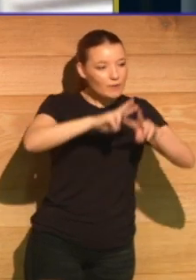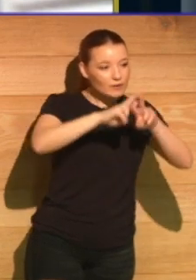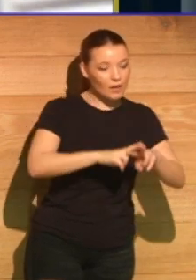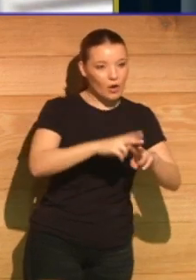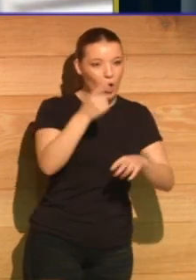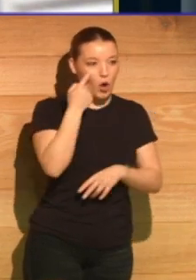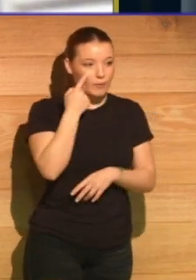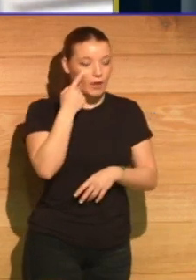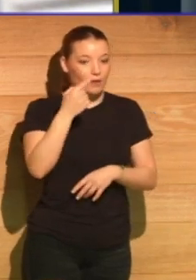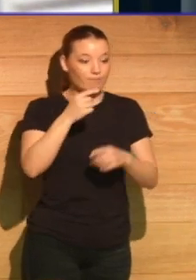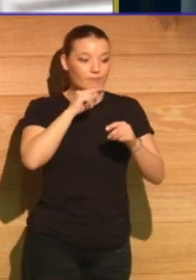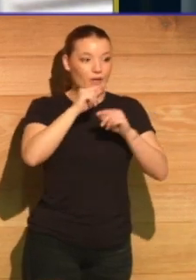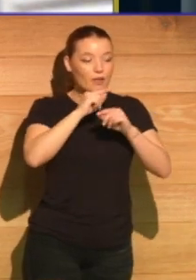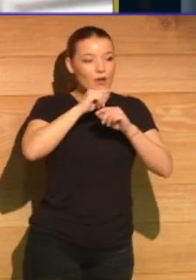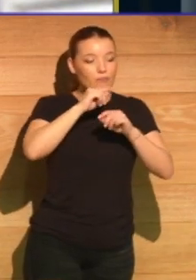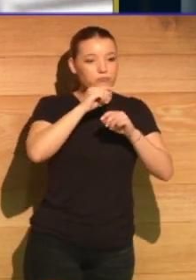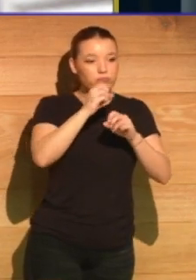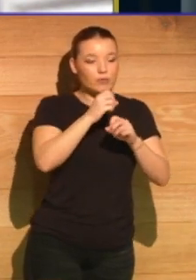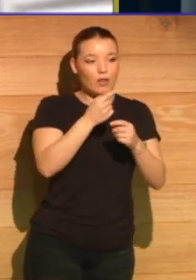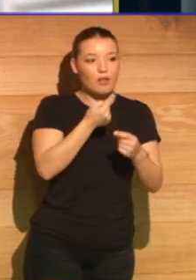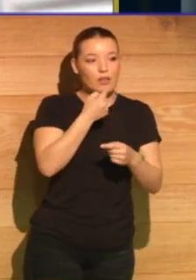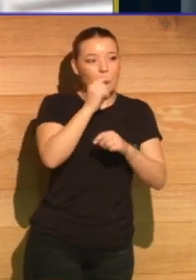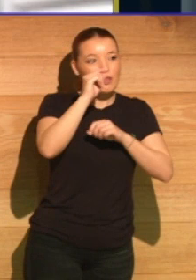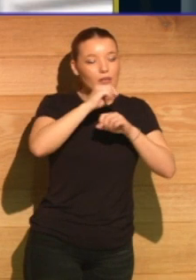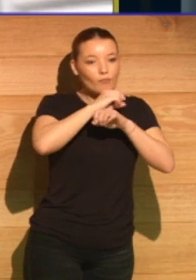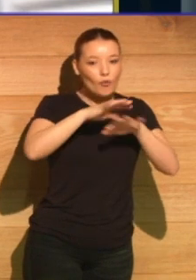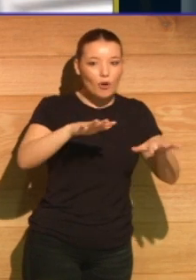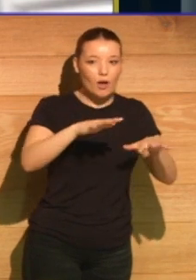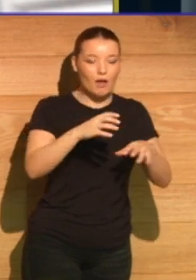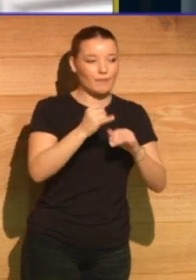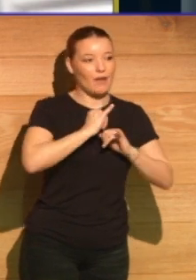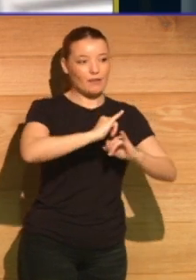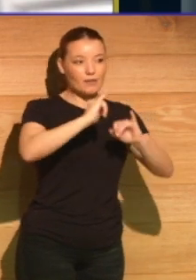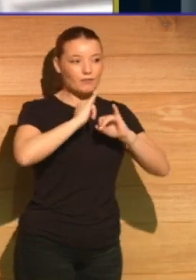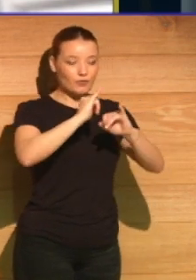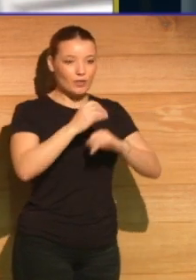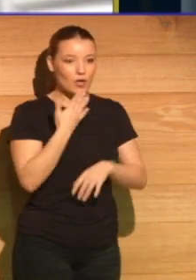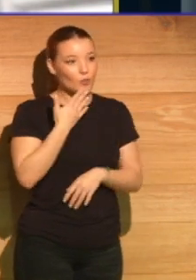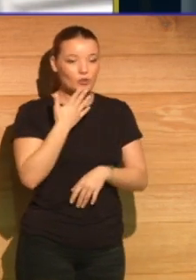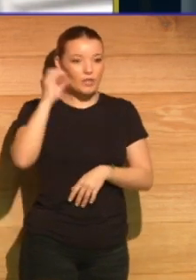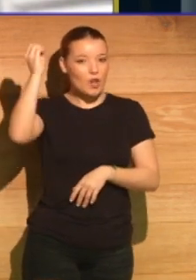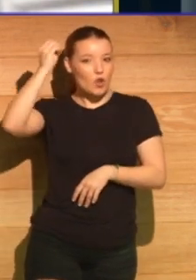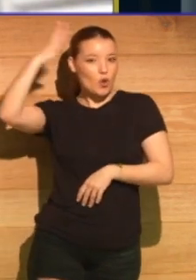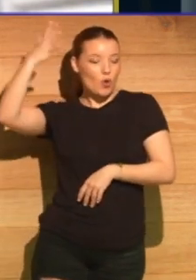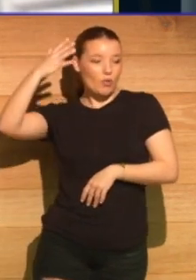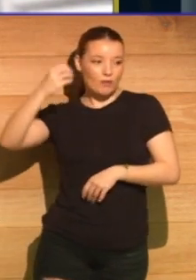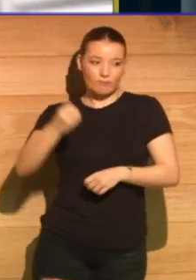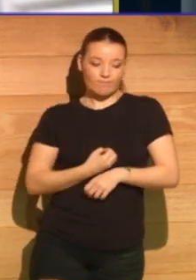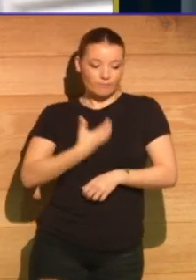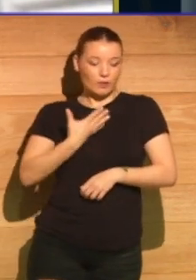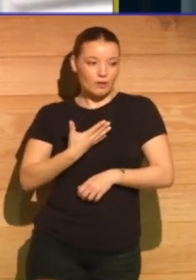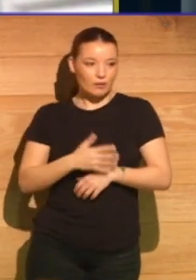al divulgar y enseñar. Referente, luz que inspira. Qué palabras tan